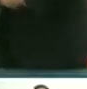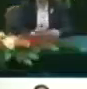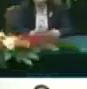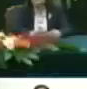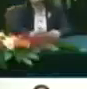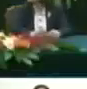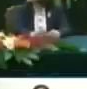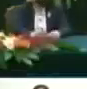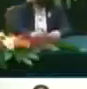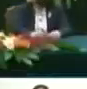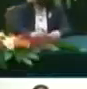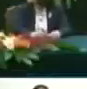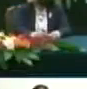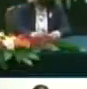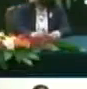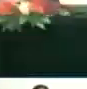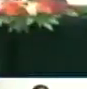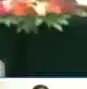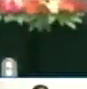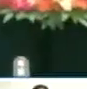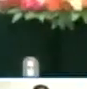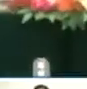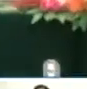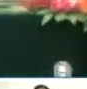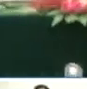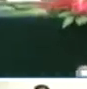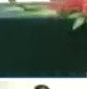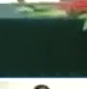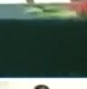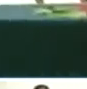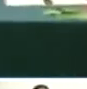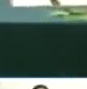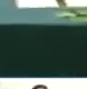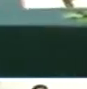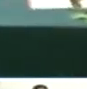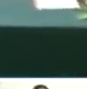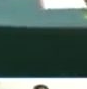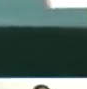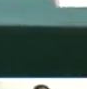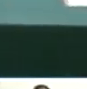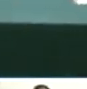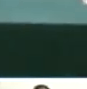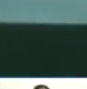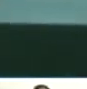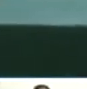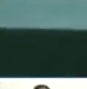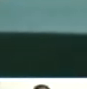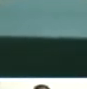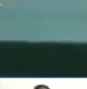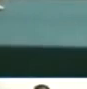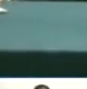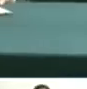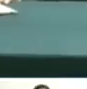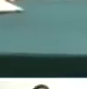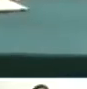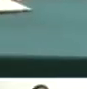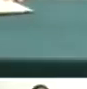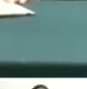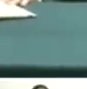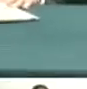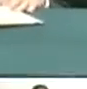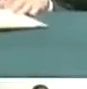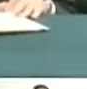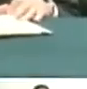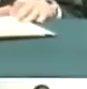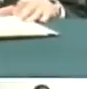venezolano de primer nivel, el café venezolano. Y estamos trabajando para